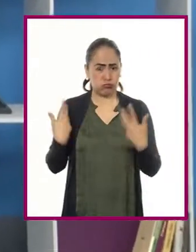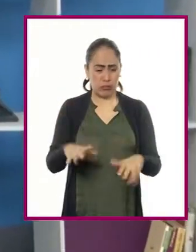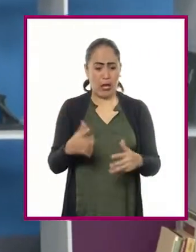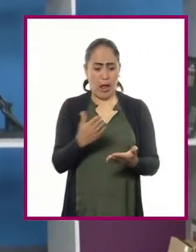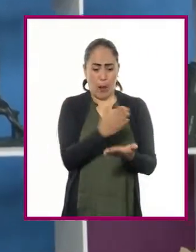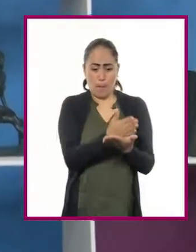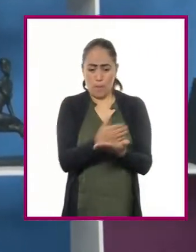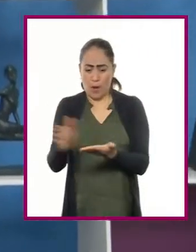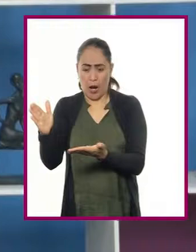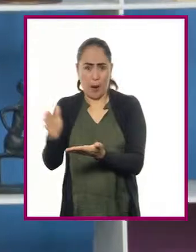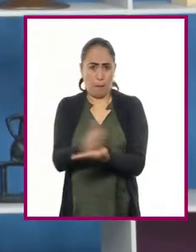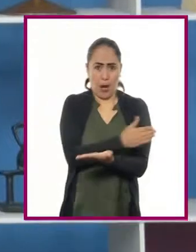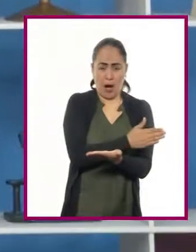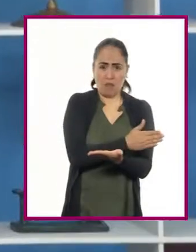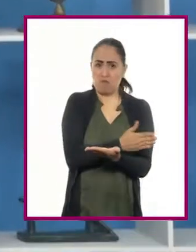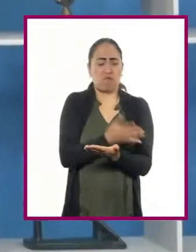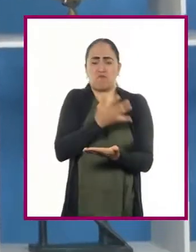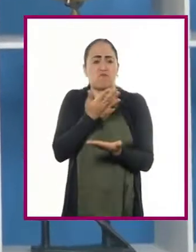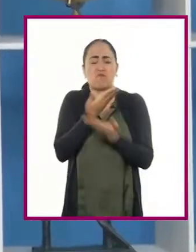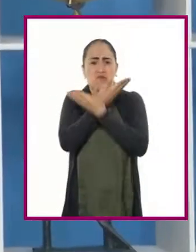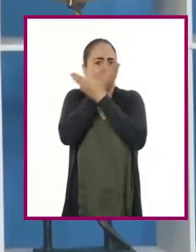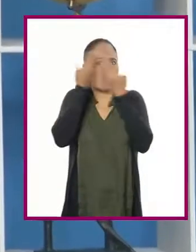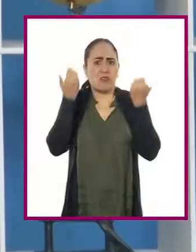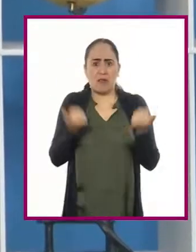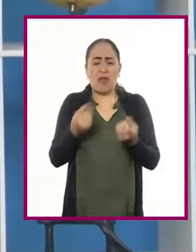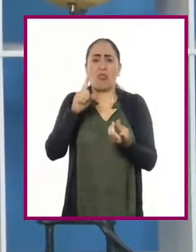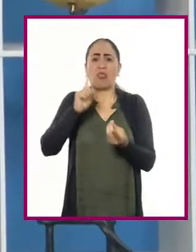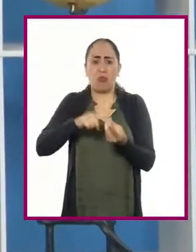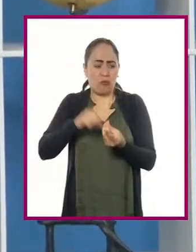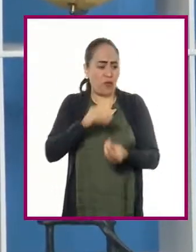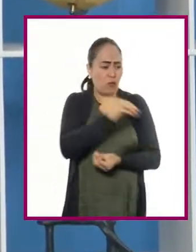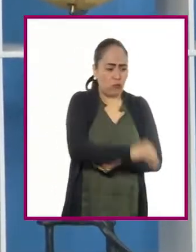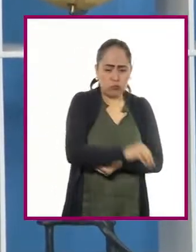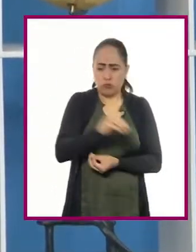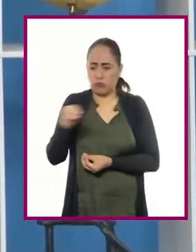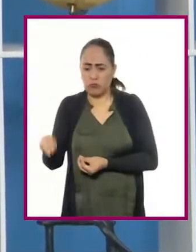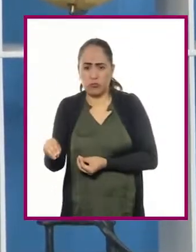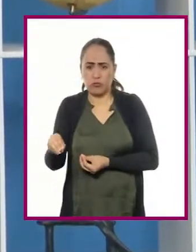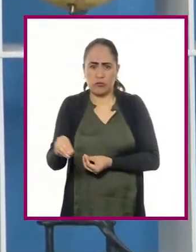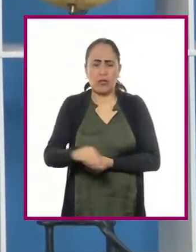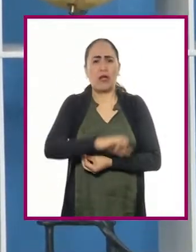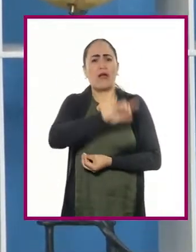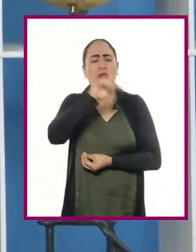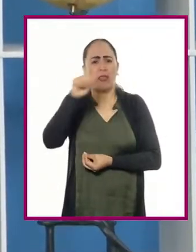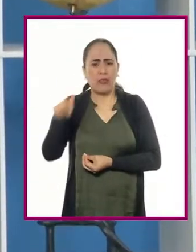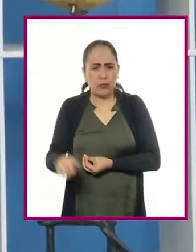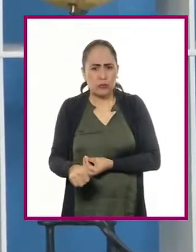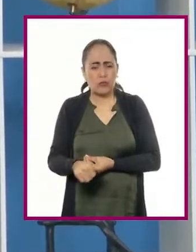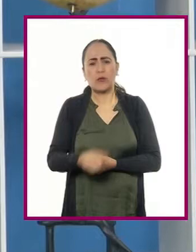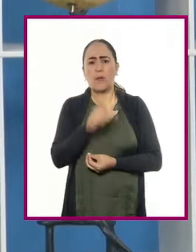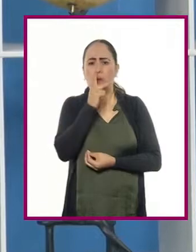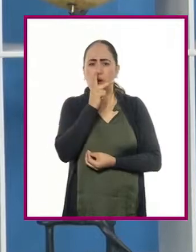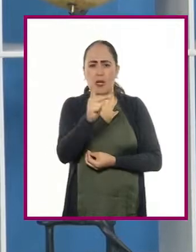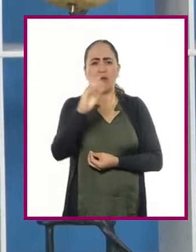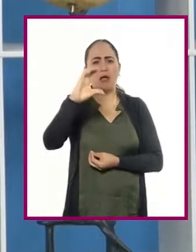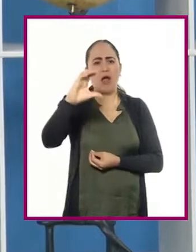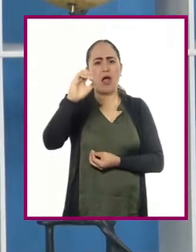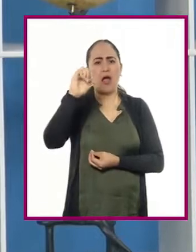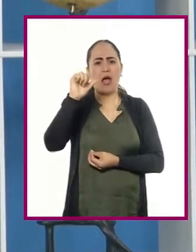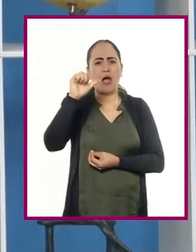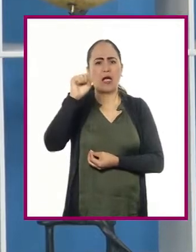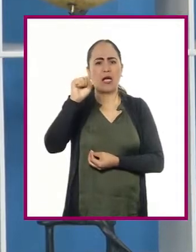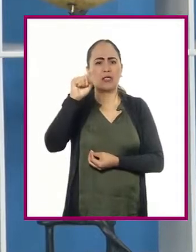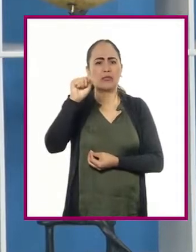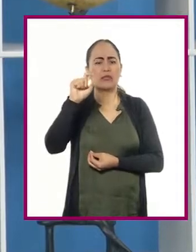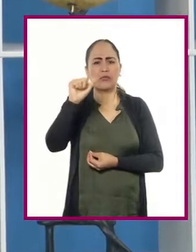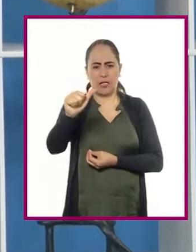fuera de la división entre República de Indios y de Españoles, por lo que se empezó a utilizar el término casta, que